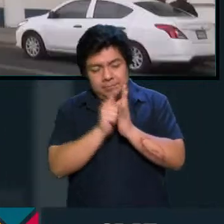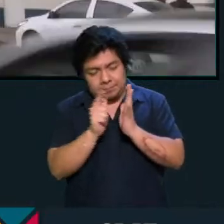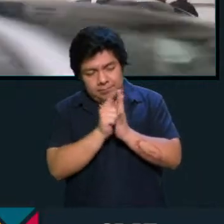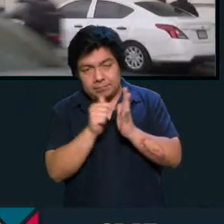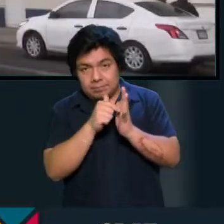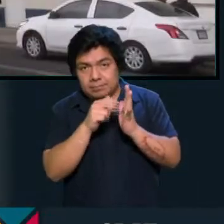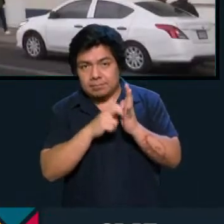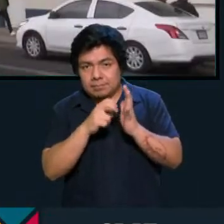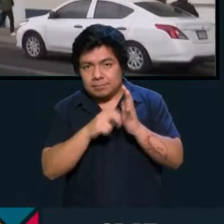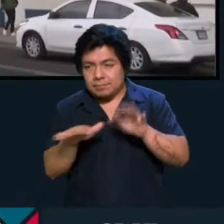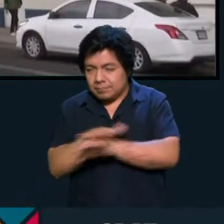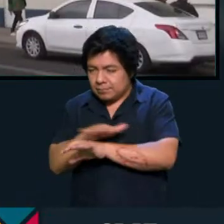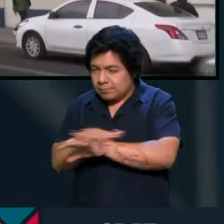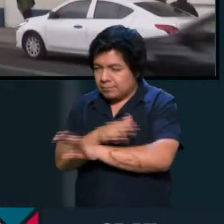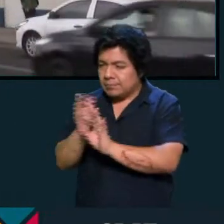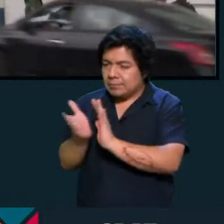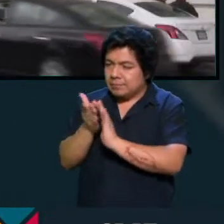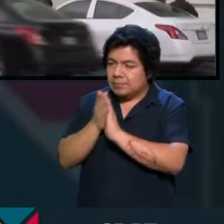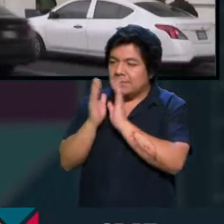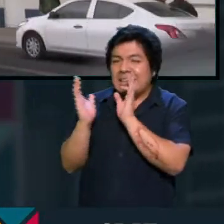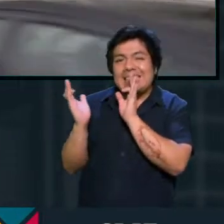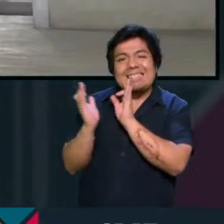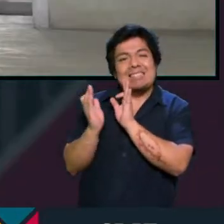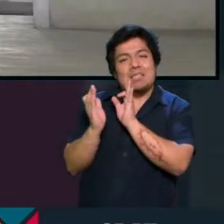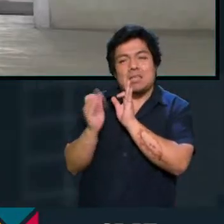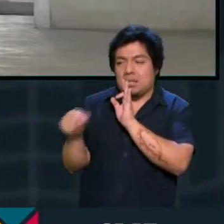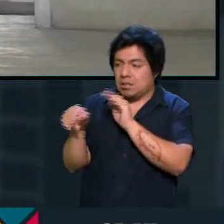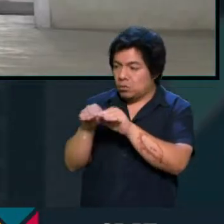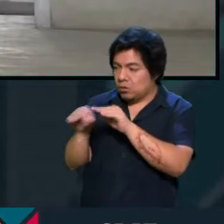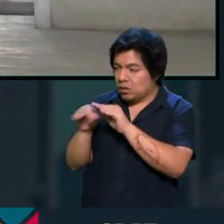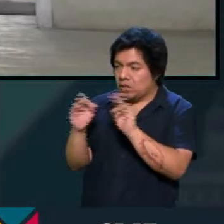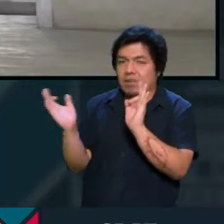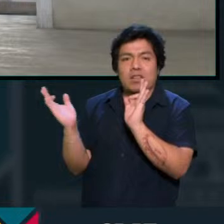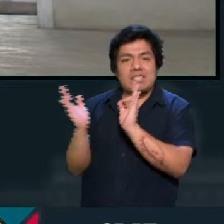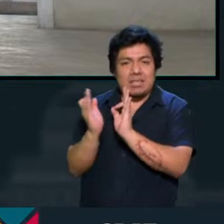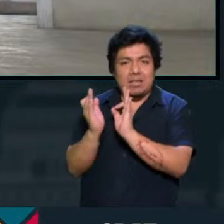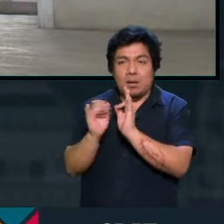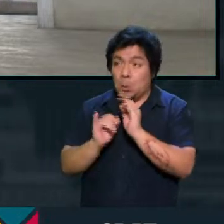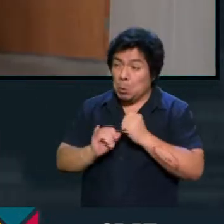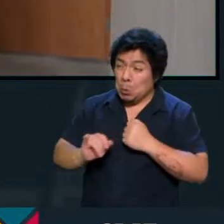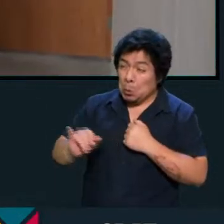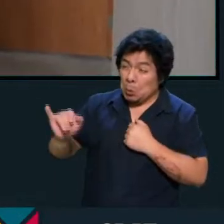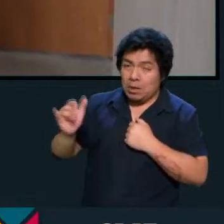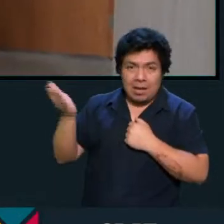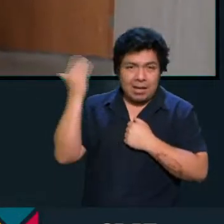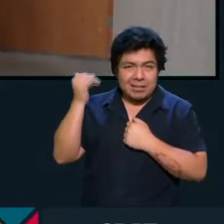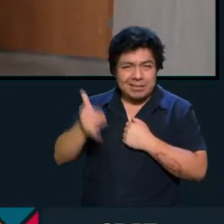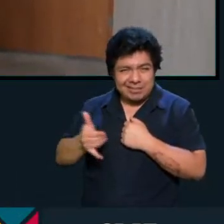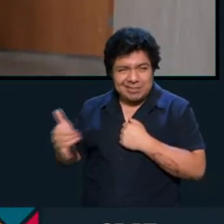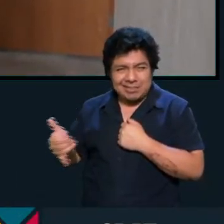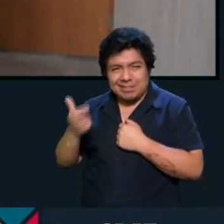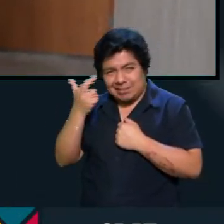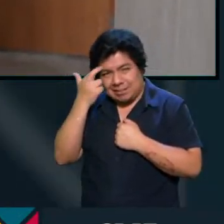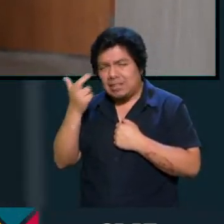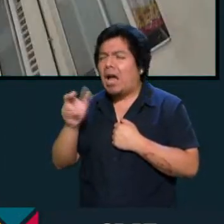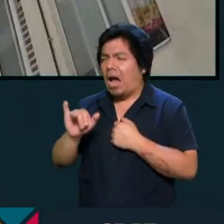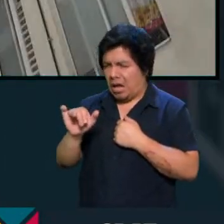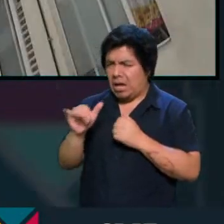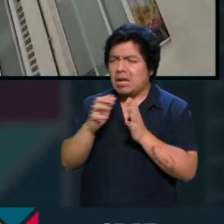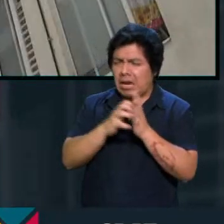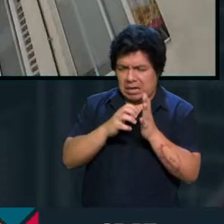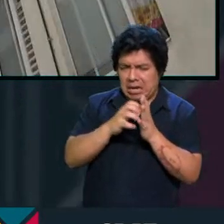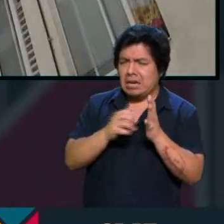vivienda que ahora se construye esté cerca de los lugares de trabajo de las personas, porque lo que ocurrió con el Infonavit es que te otorgaban un crédito,